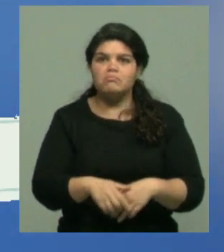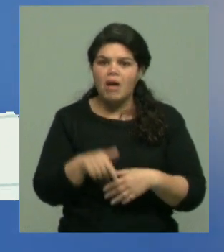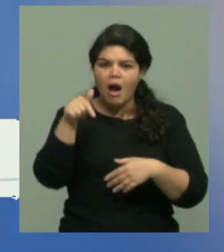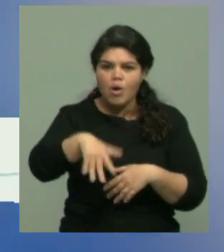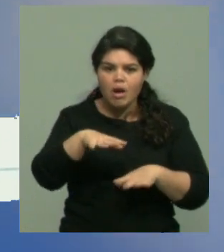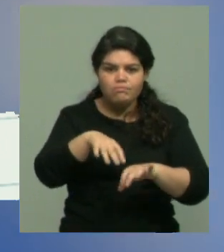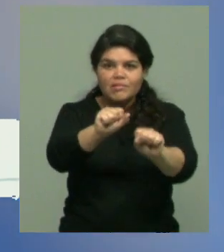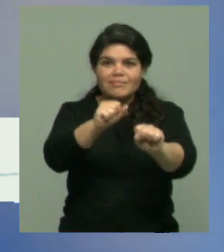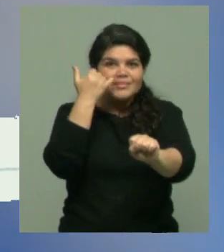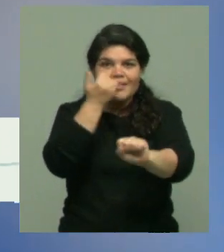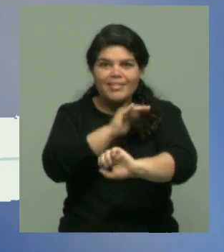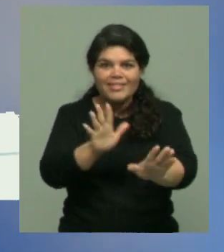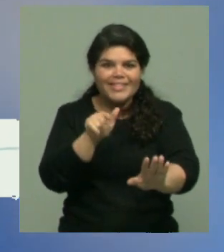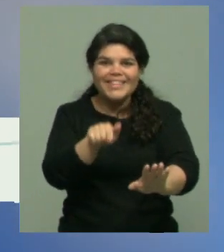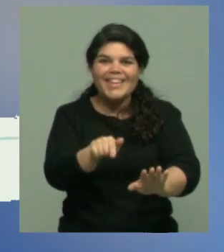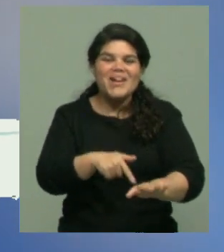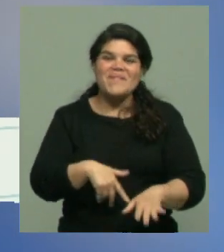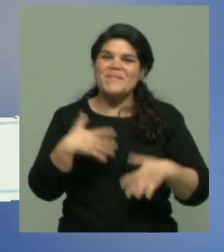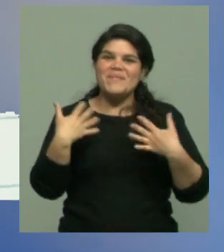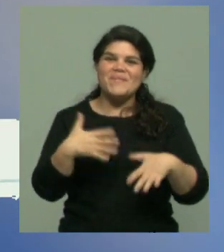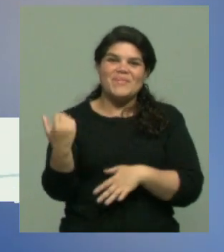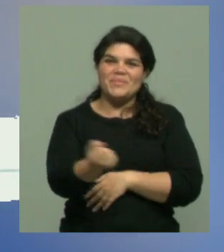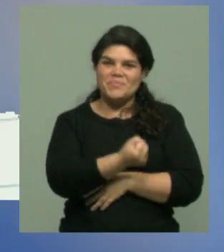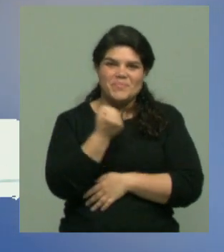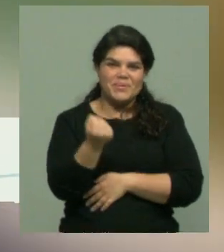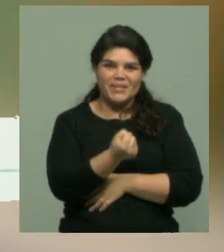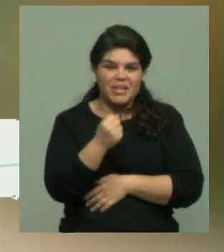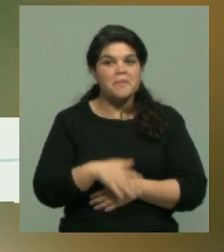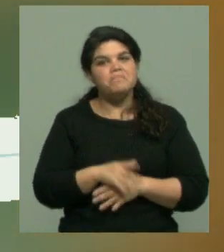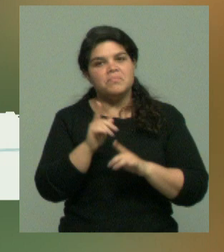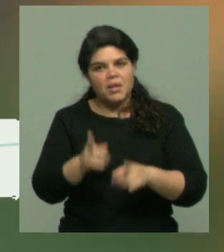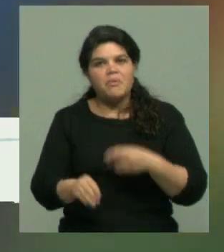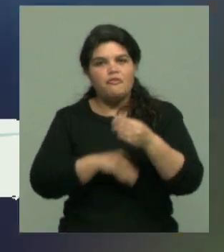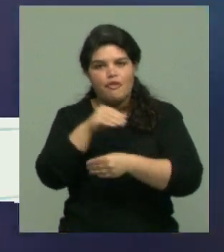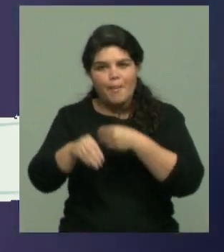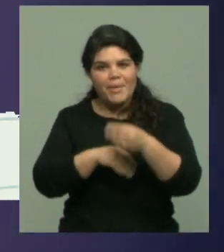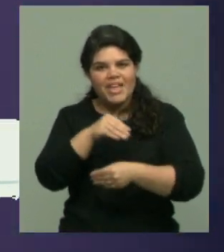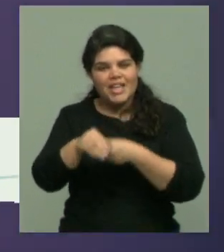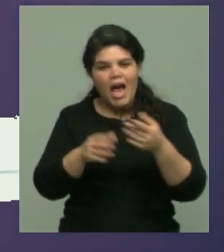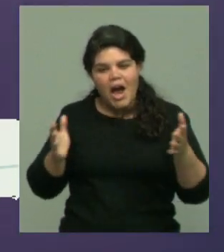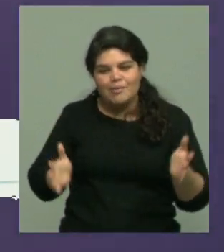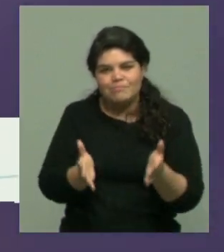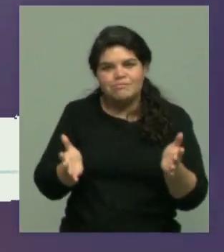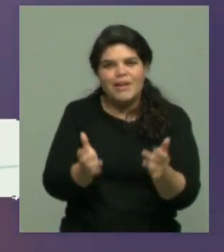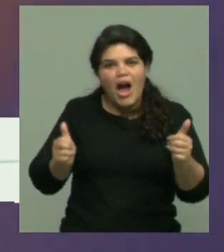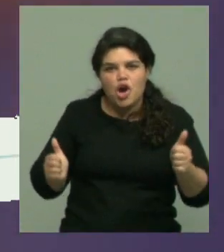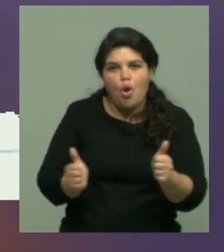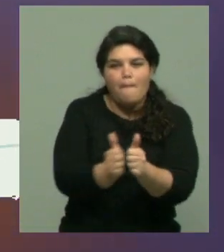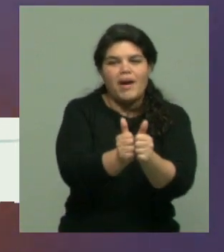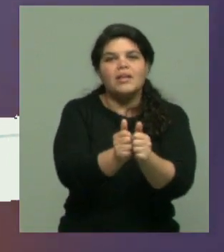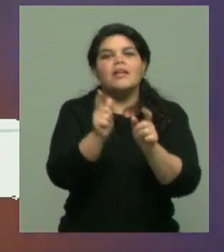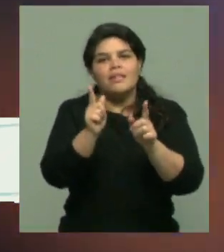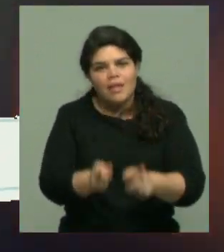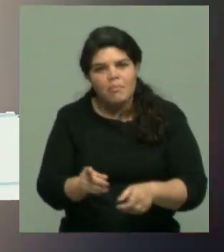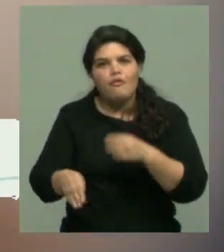parece que es clave. Y la familia, la verdad que lo acompañó mucho. Lo otro es que confía en nosotros. También la familia tiene que darnos